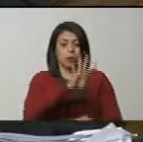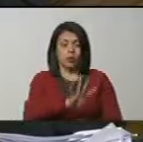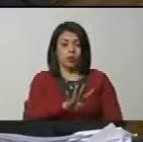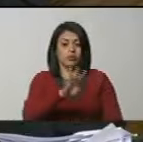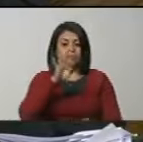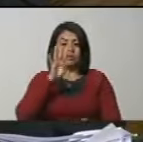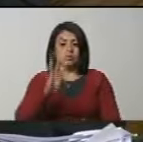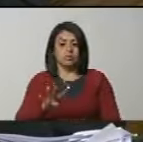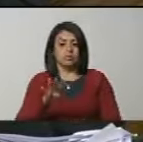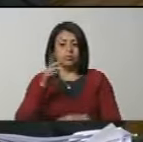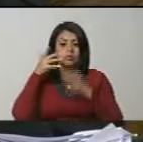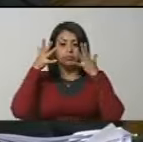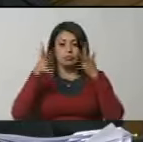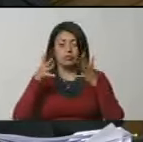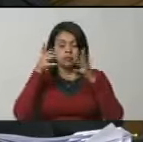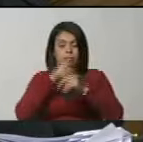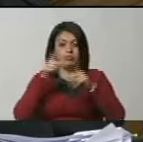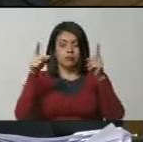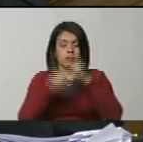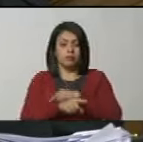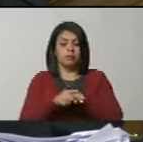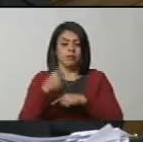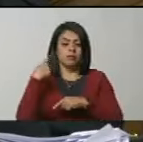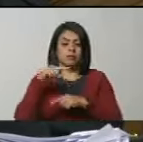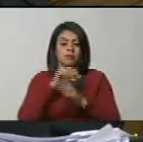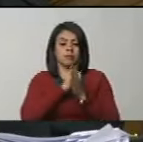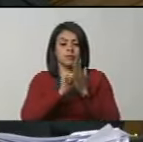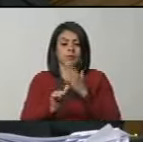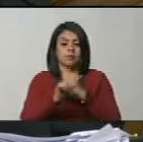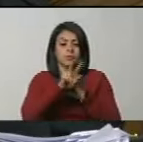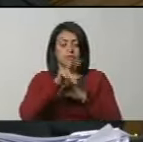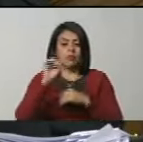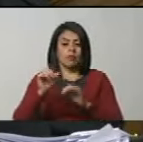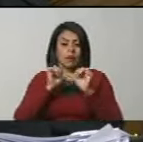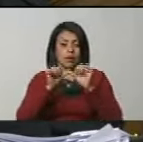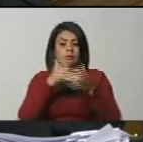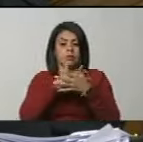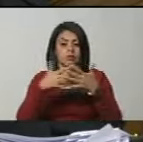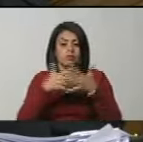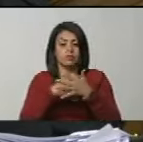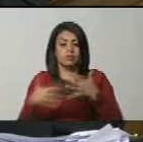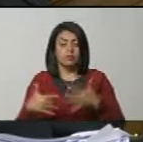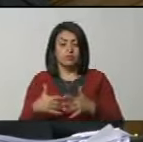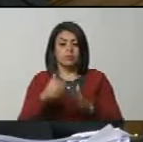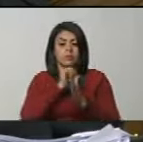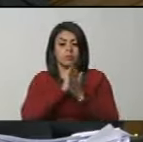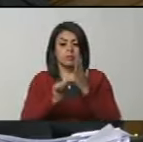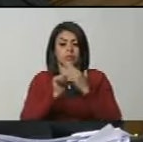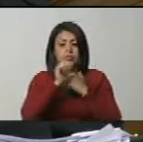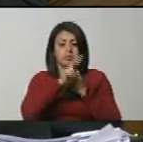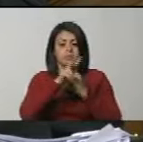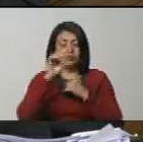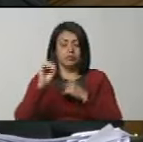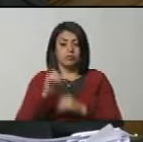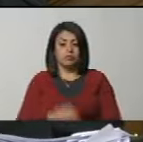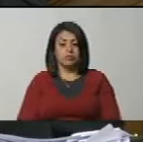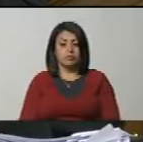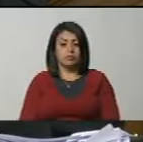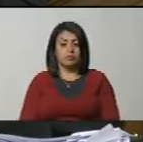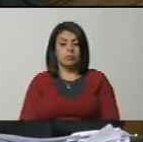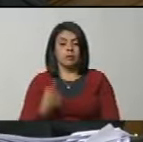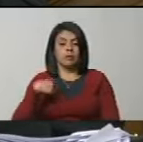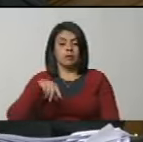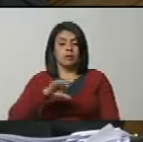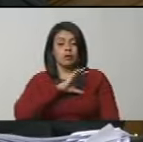Cuadragésimo cuarto, se sugiere aprobar con modificación el contenido del artículo 20, quedando redactado en los siguientes términos. Artículo 20.